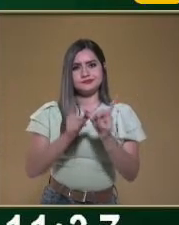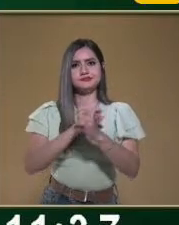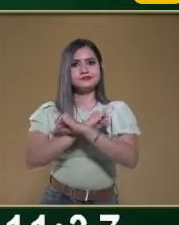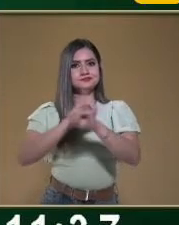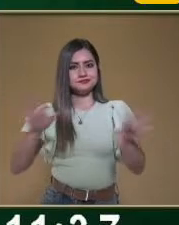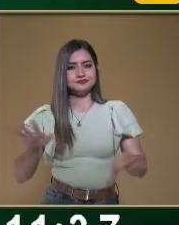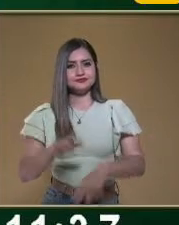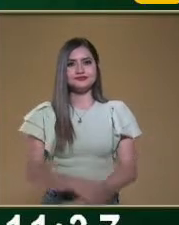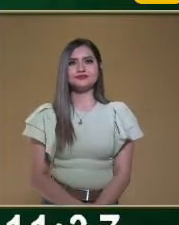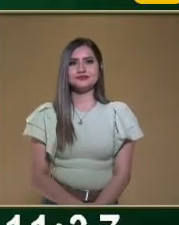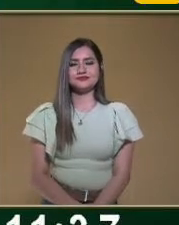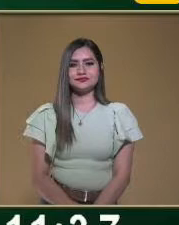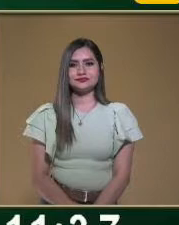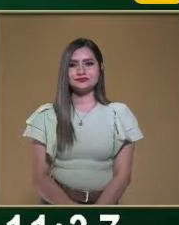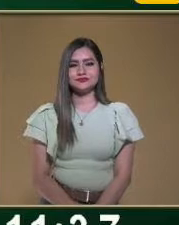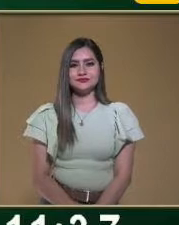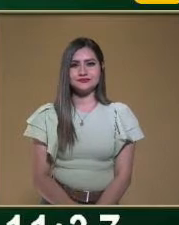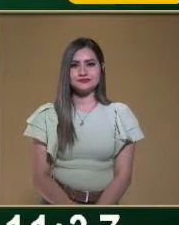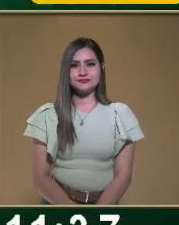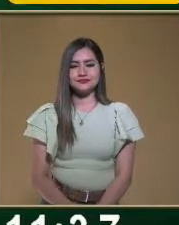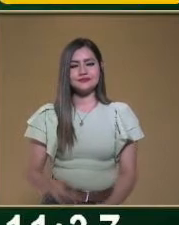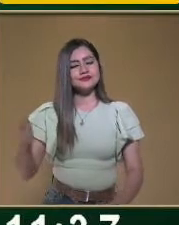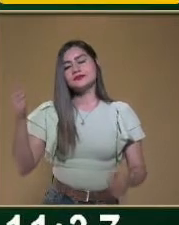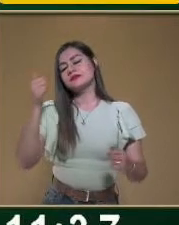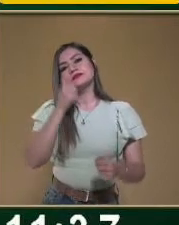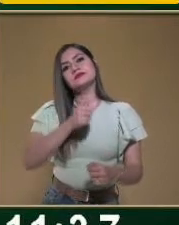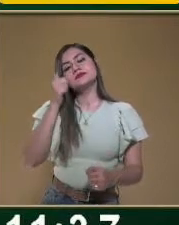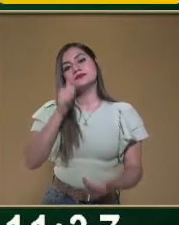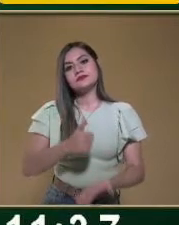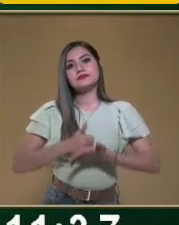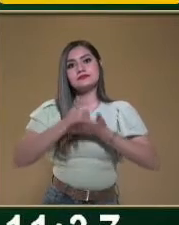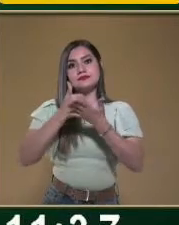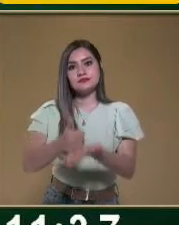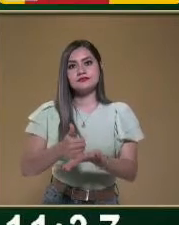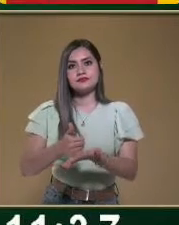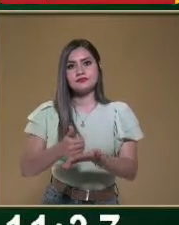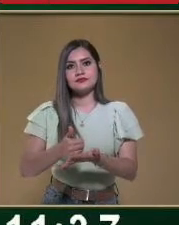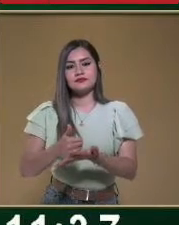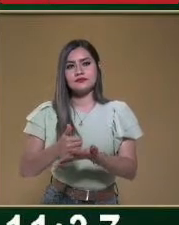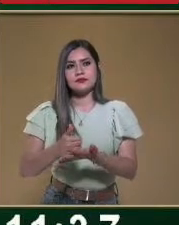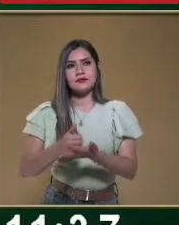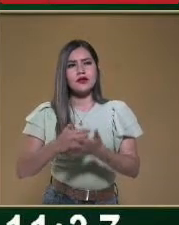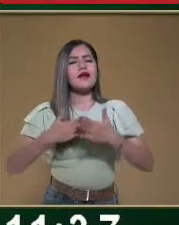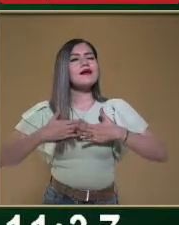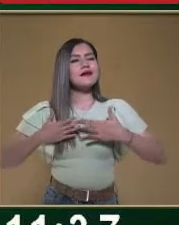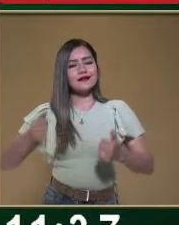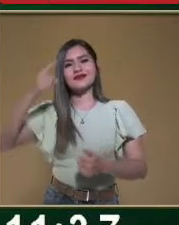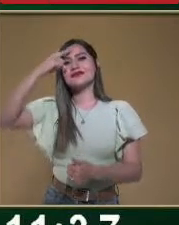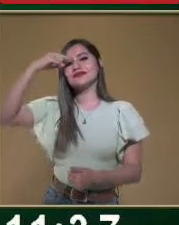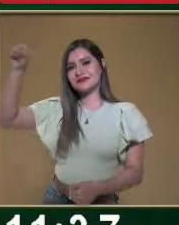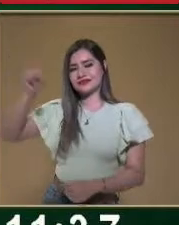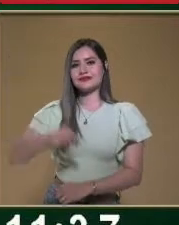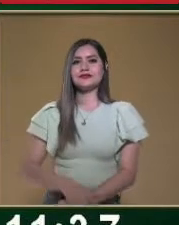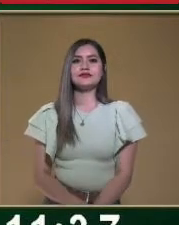breve texto debemos de brindar el mensaje que queremos dar, ¿sí? Debe de cumplir esa función. Entonces, aquí la